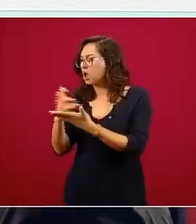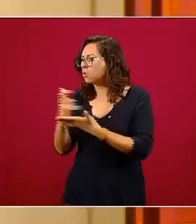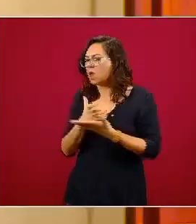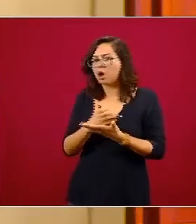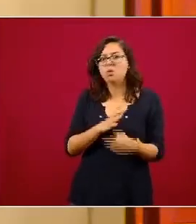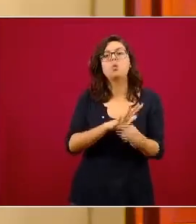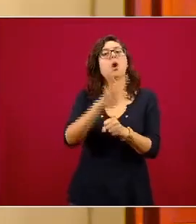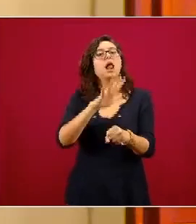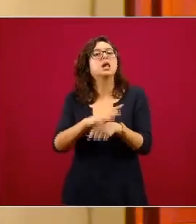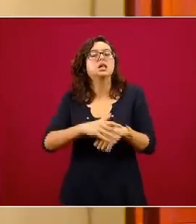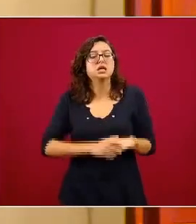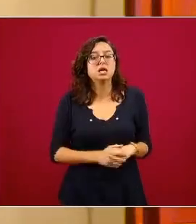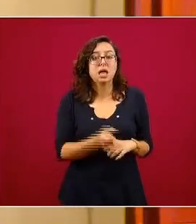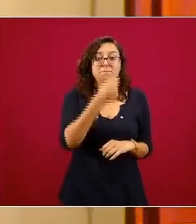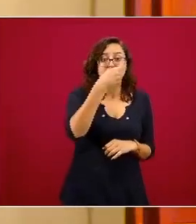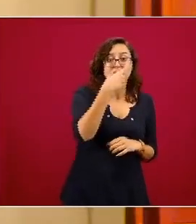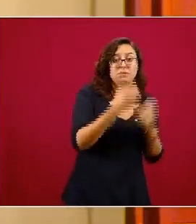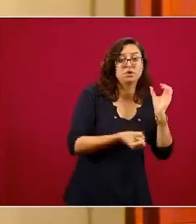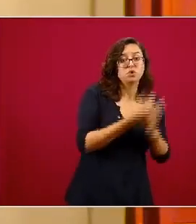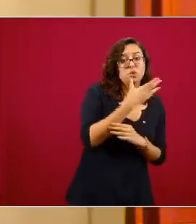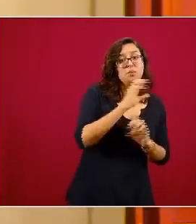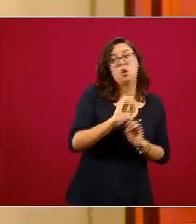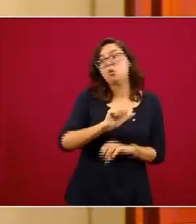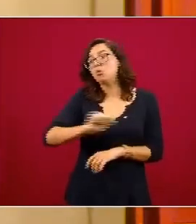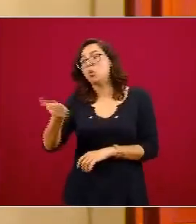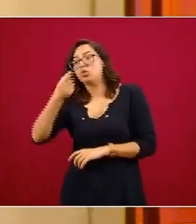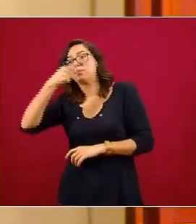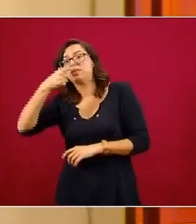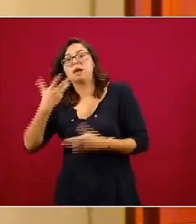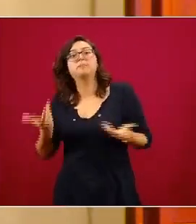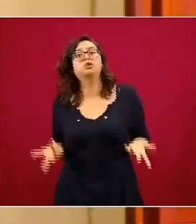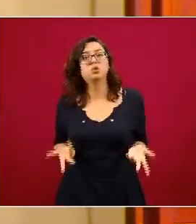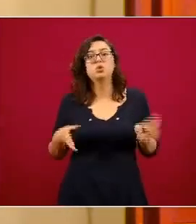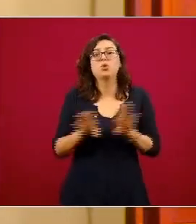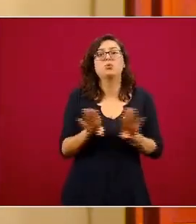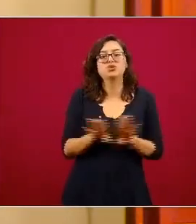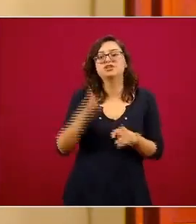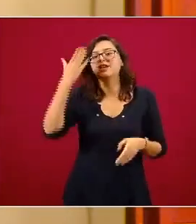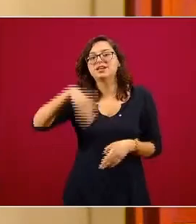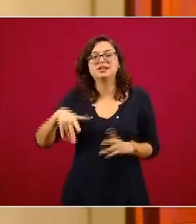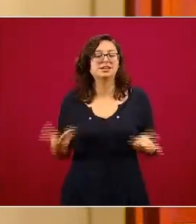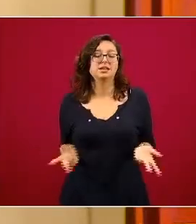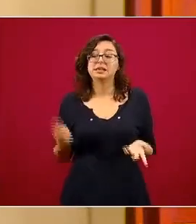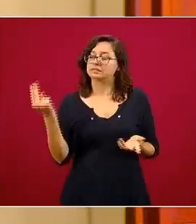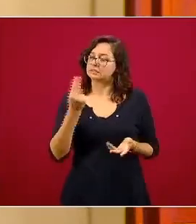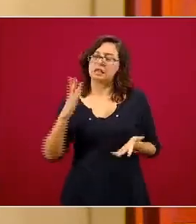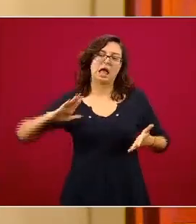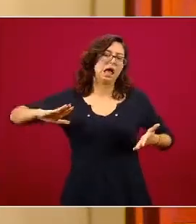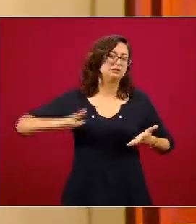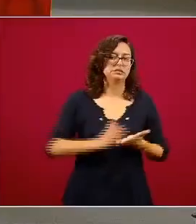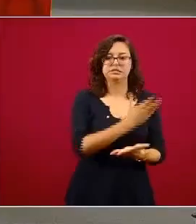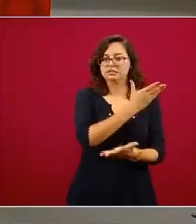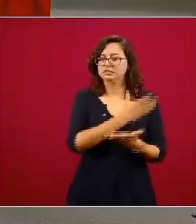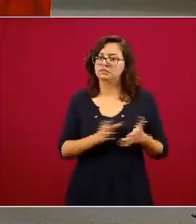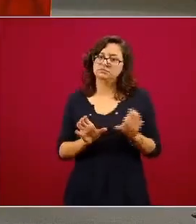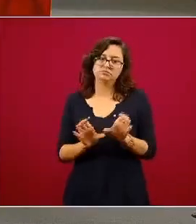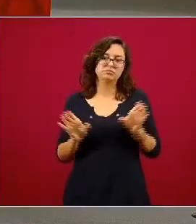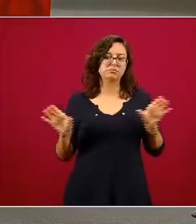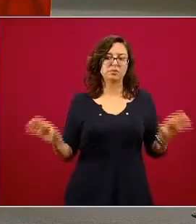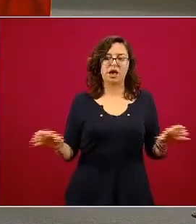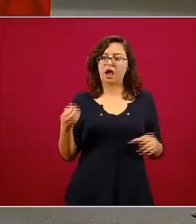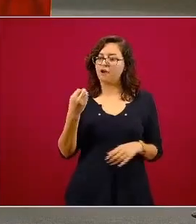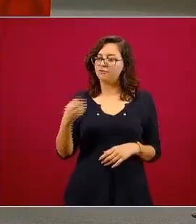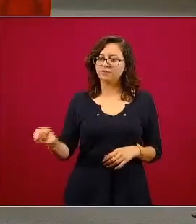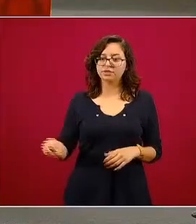intervención o hubiera encontrado yo los mismos resultados con el tratamiento estándar.